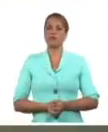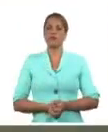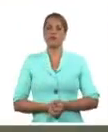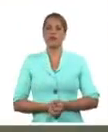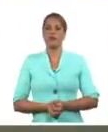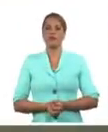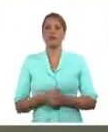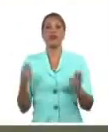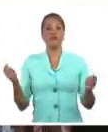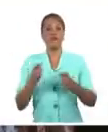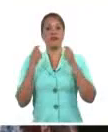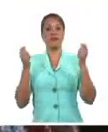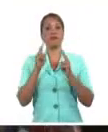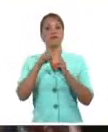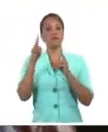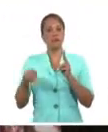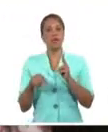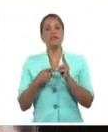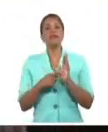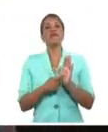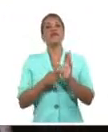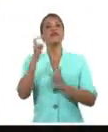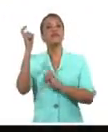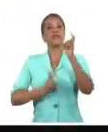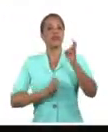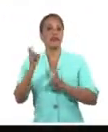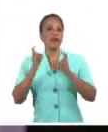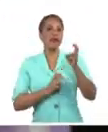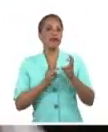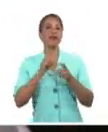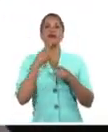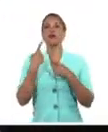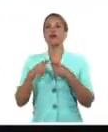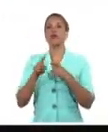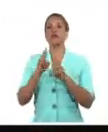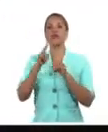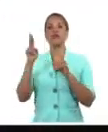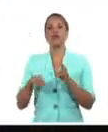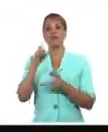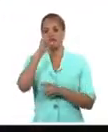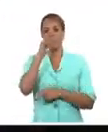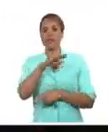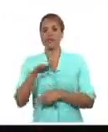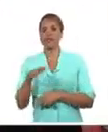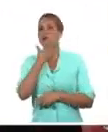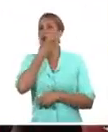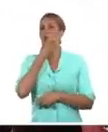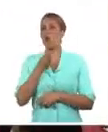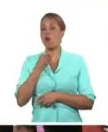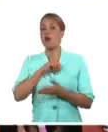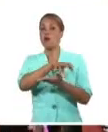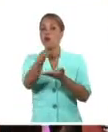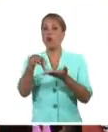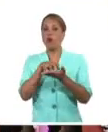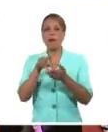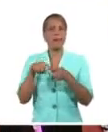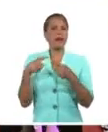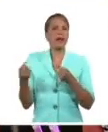Festival Teatrino se ofrecen talleres y revitalizan la producción del teatro infanto-juvenil. Constituye un espacio de